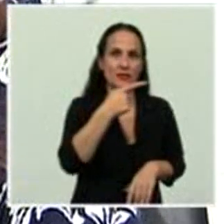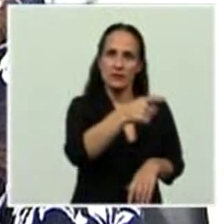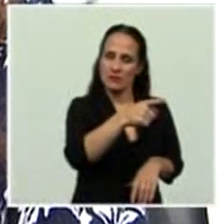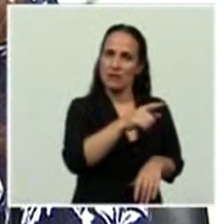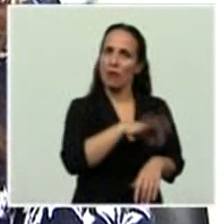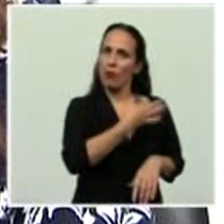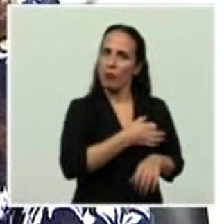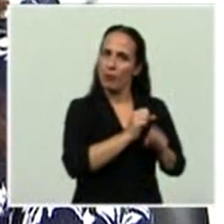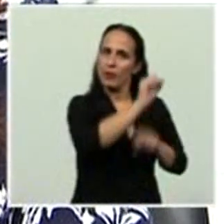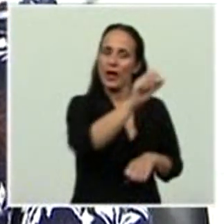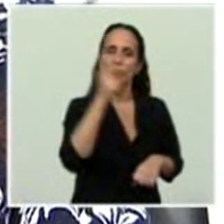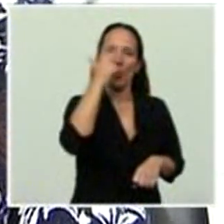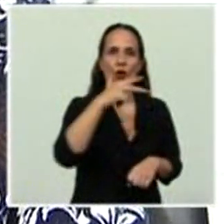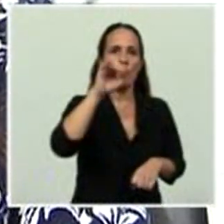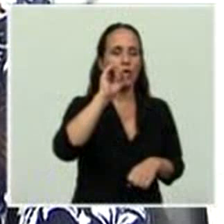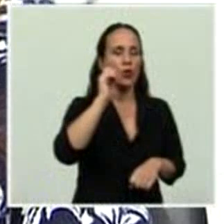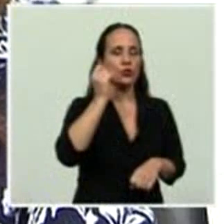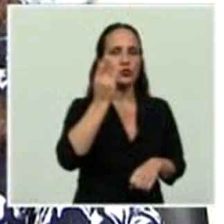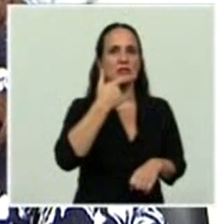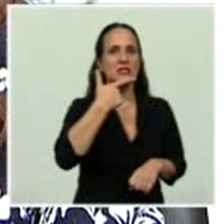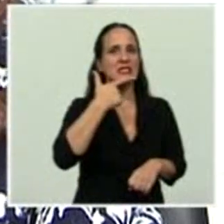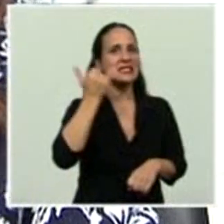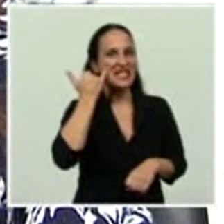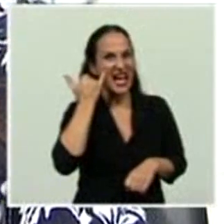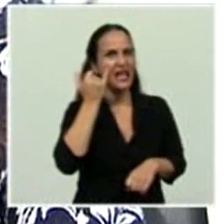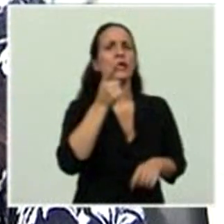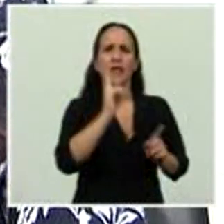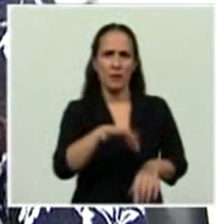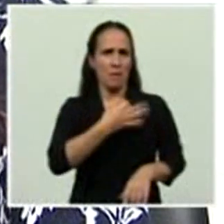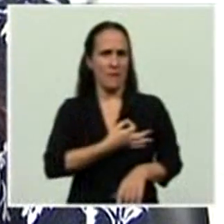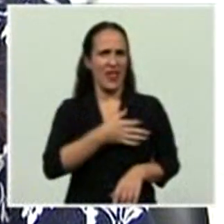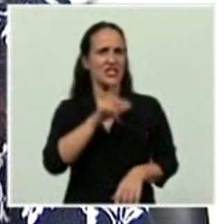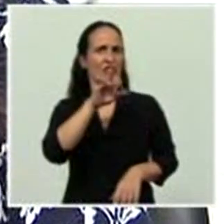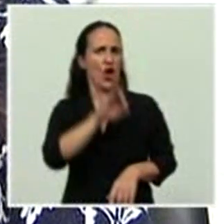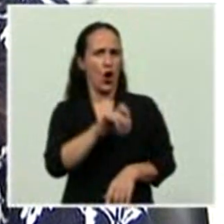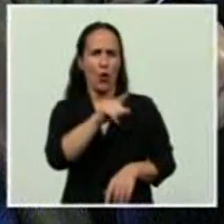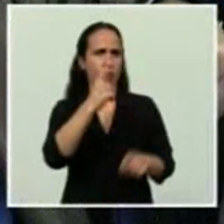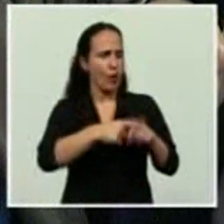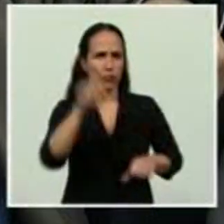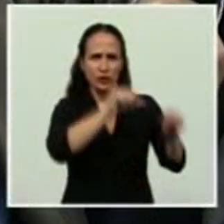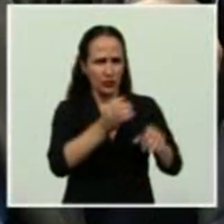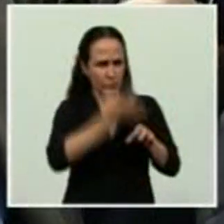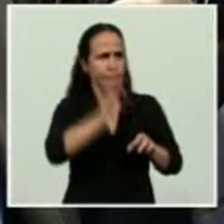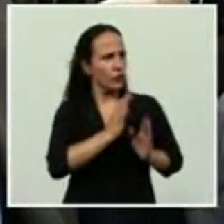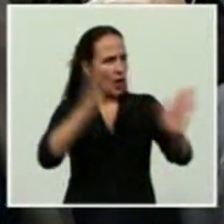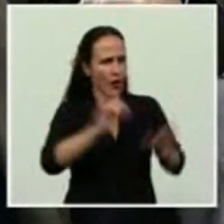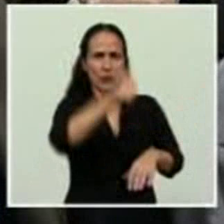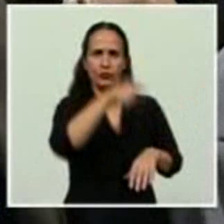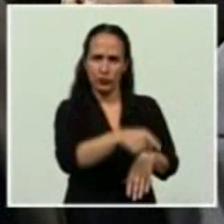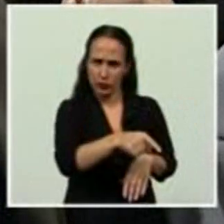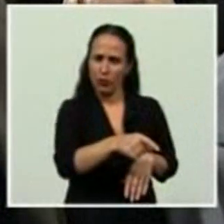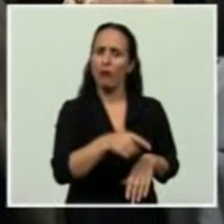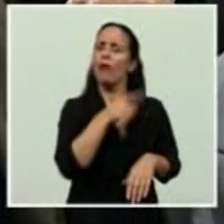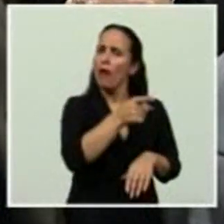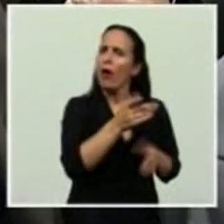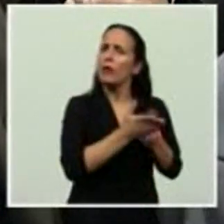el premio jusa Y por trayectoria y la medalla de oro por el científico del año se graduó en licenciatura en el 78 y el doctorado en el